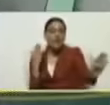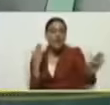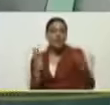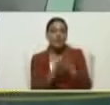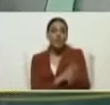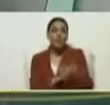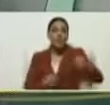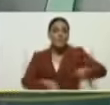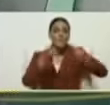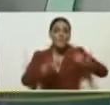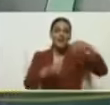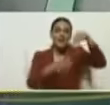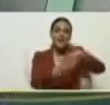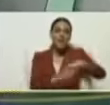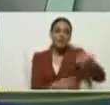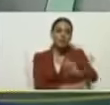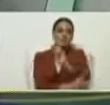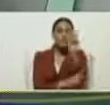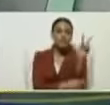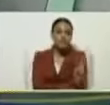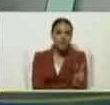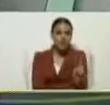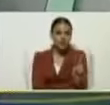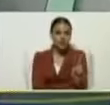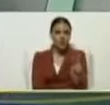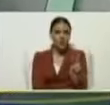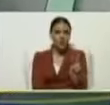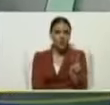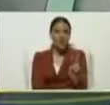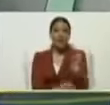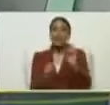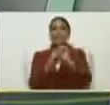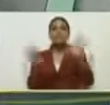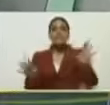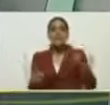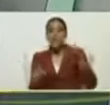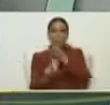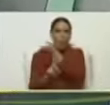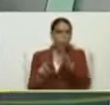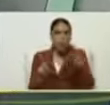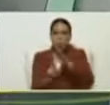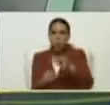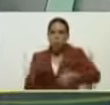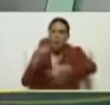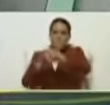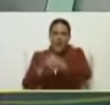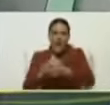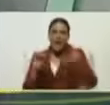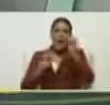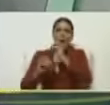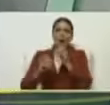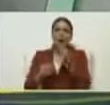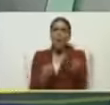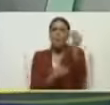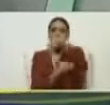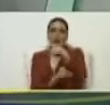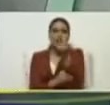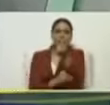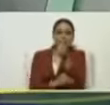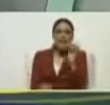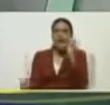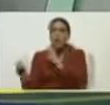los mercados en todas las ciudades, sin intermediarios, sin especuladores,